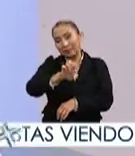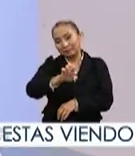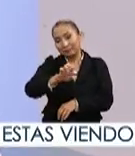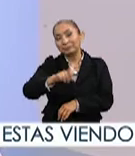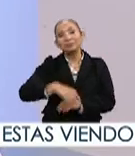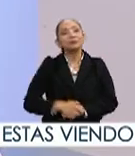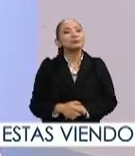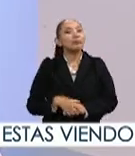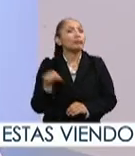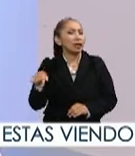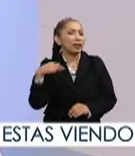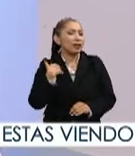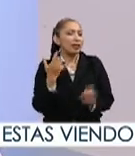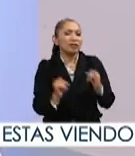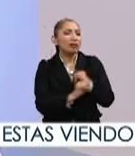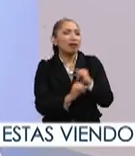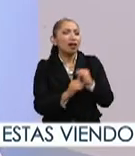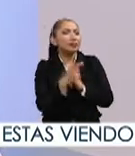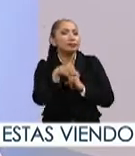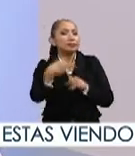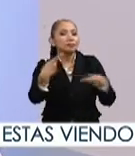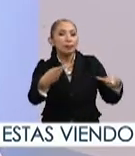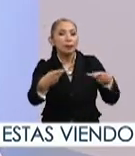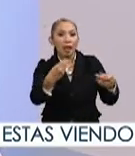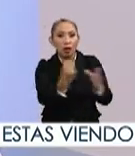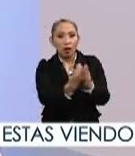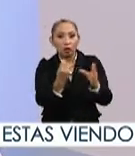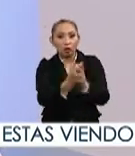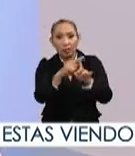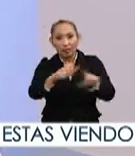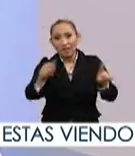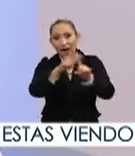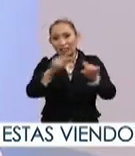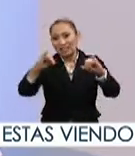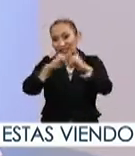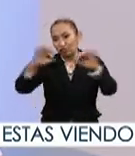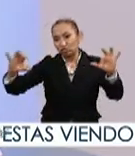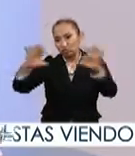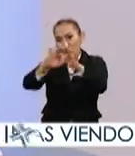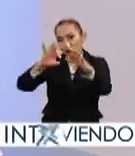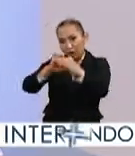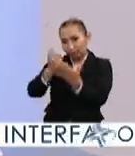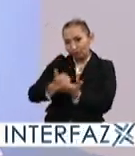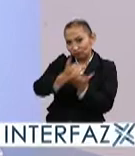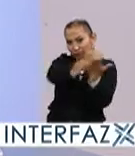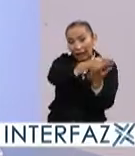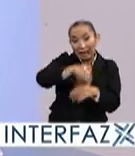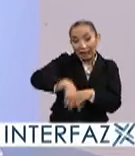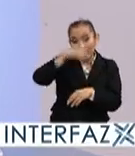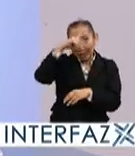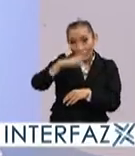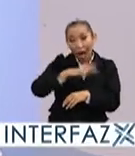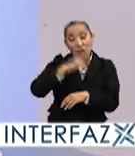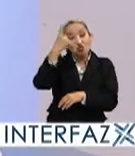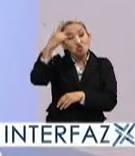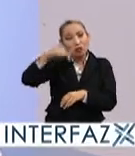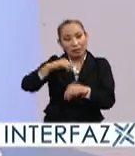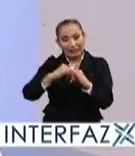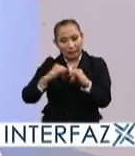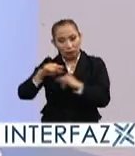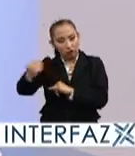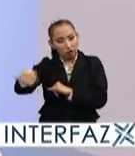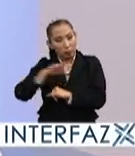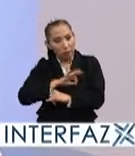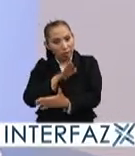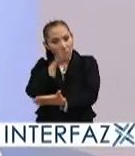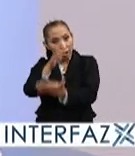Educativa. Y bueno, en esta plataforma se desarrollan cursos con diferentes instituciones. Y bueno, en nuestro país hay una instancia a la que